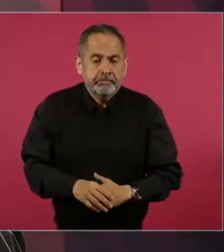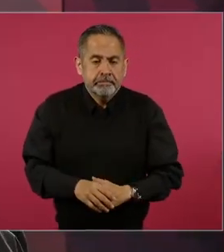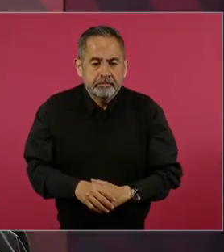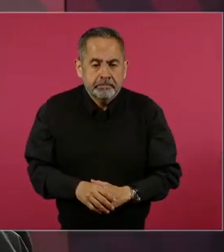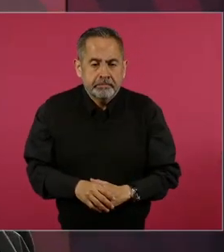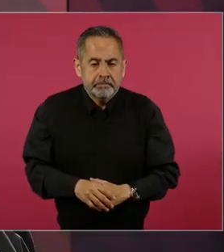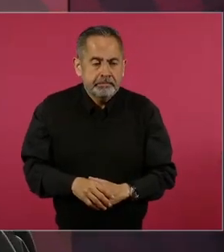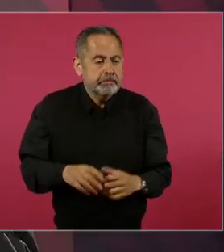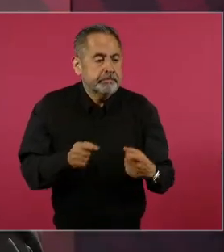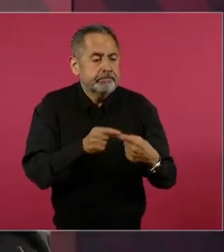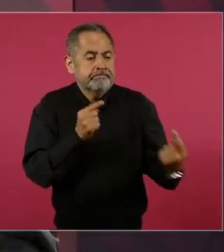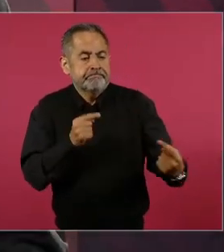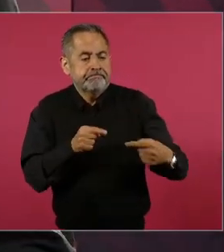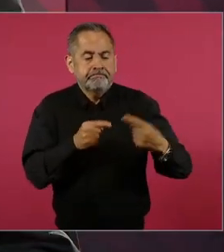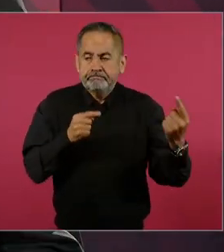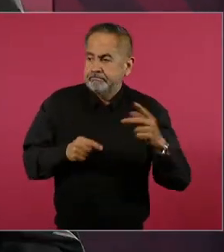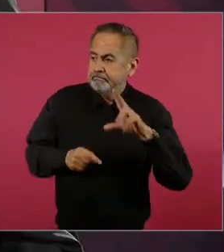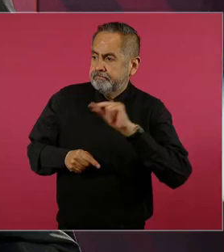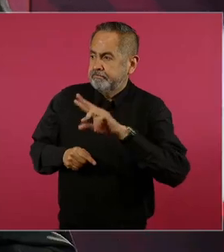de adversarios nuestros,